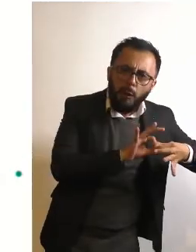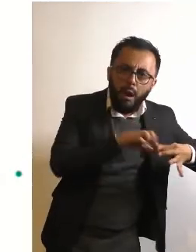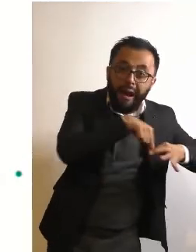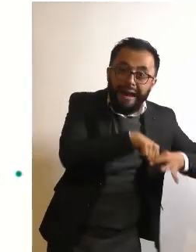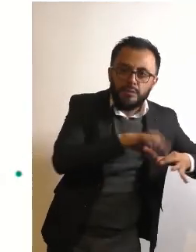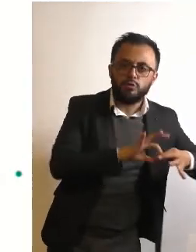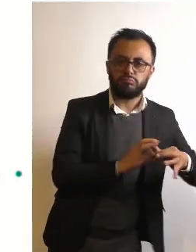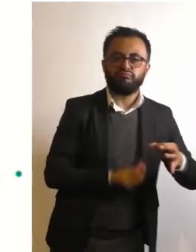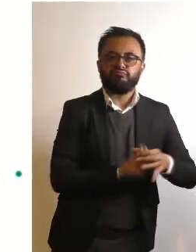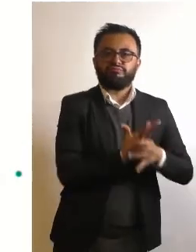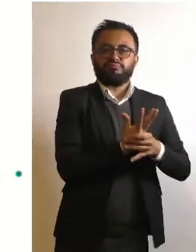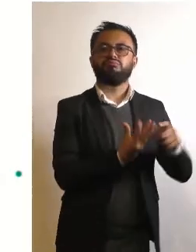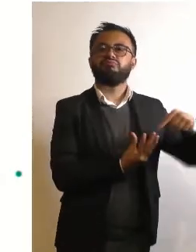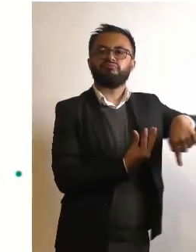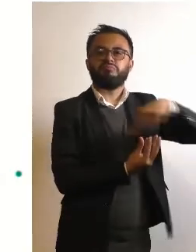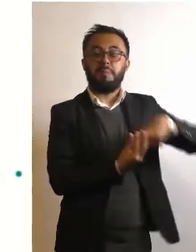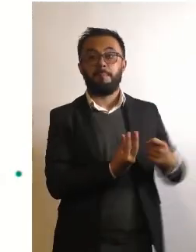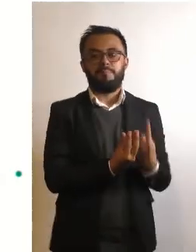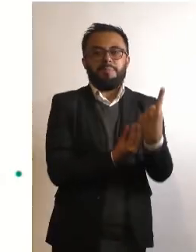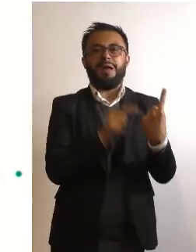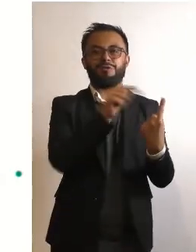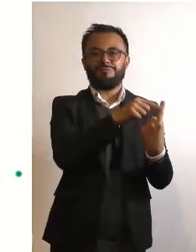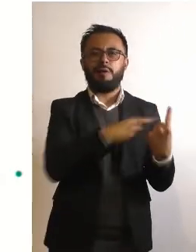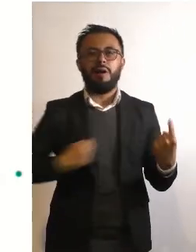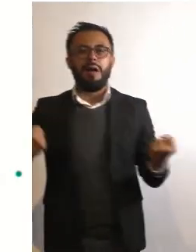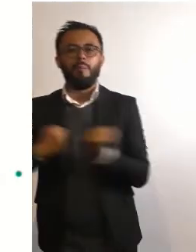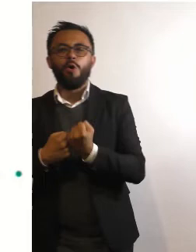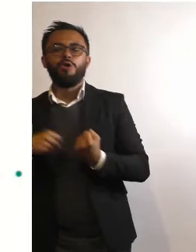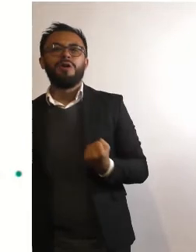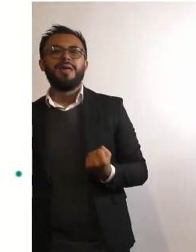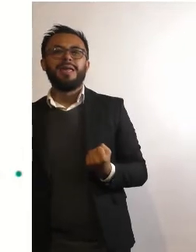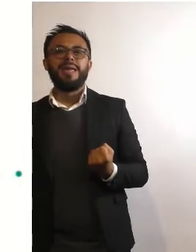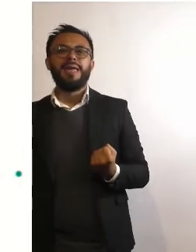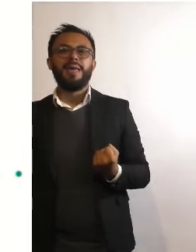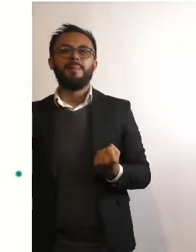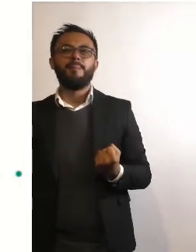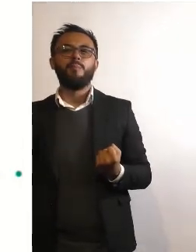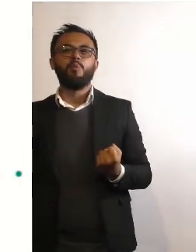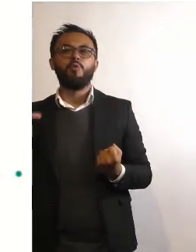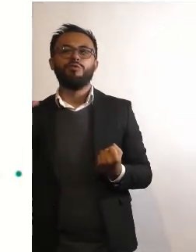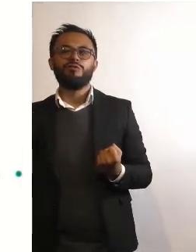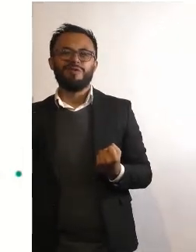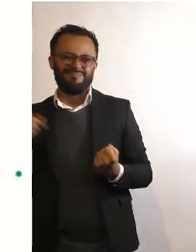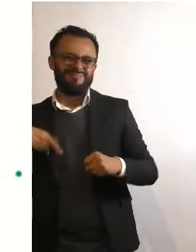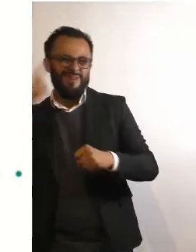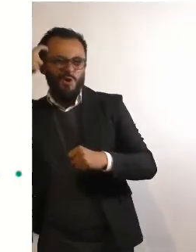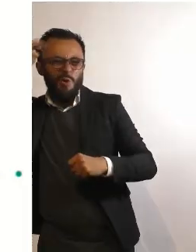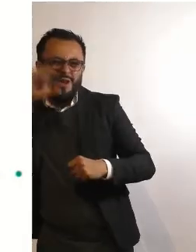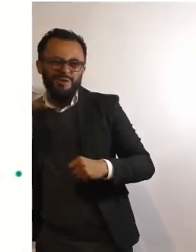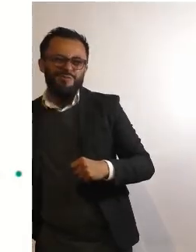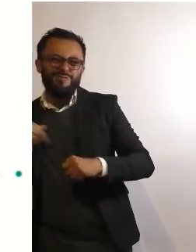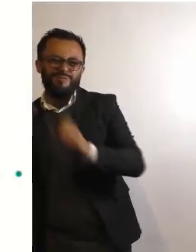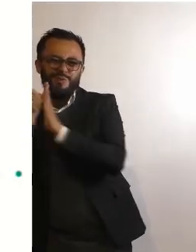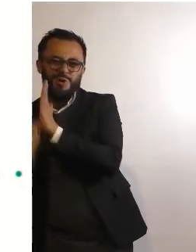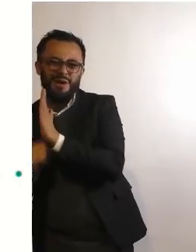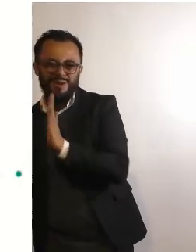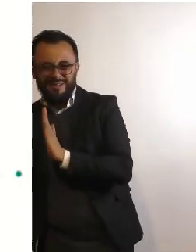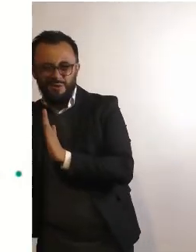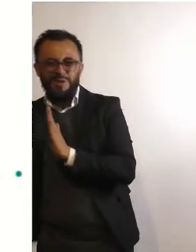se han venido desarrollando diferentes actividades en conjunto con Impulsa para el